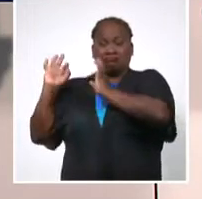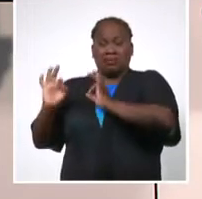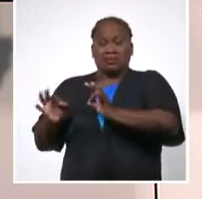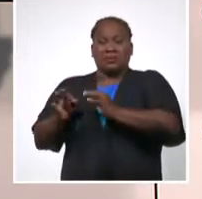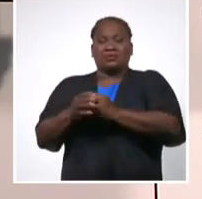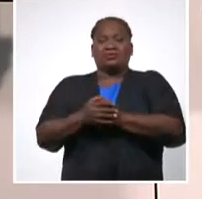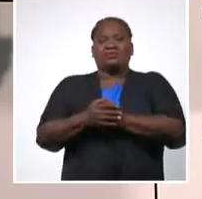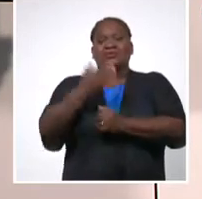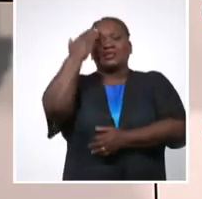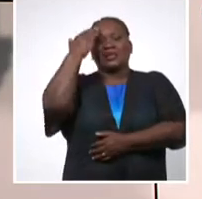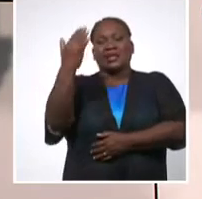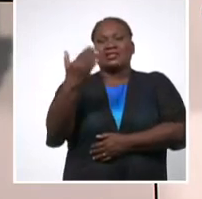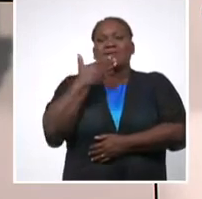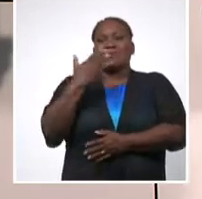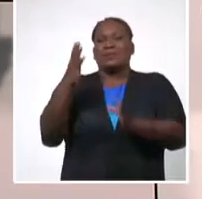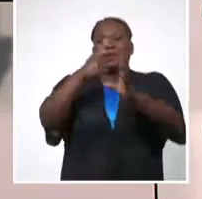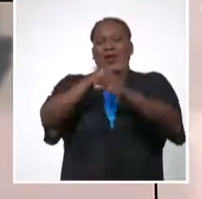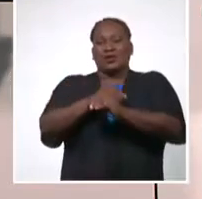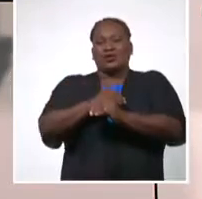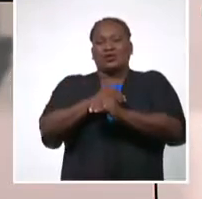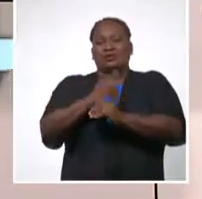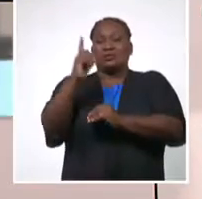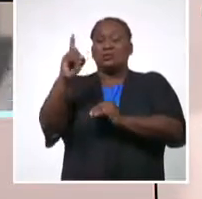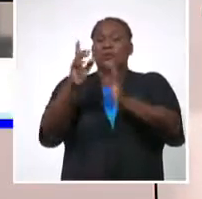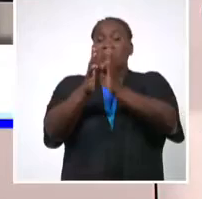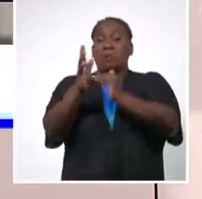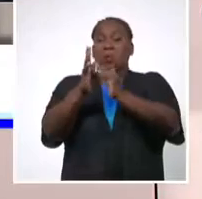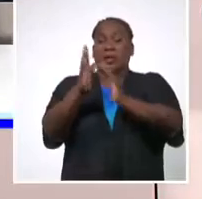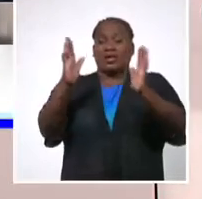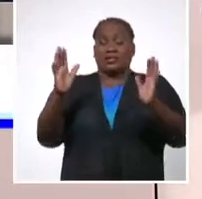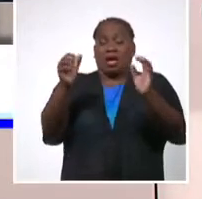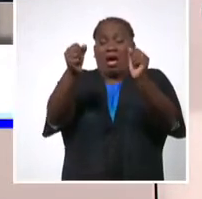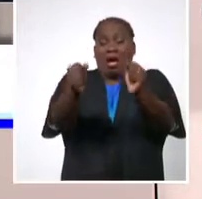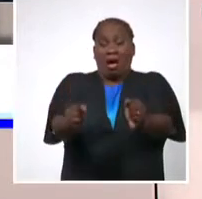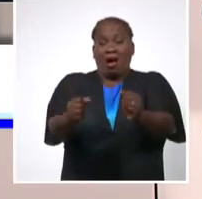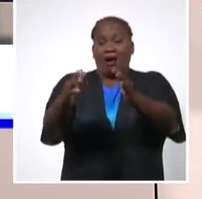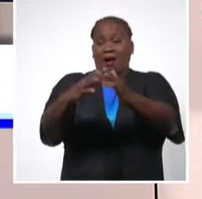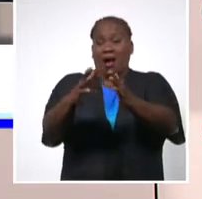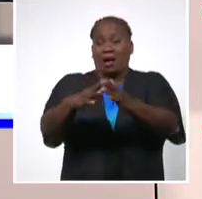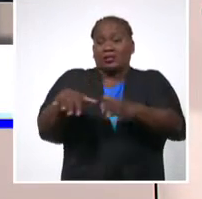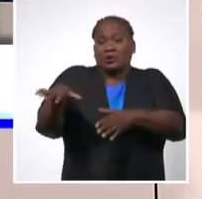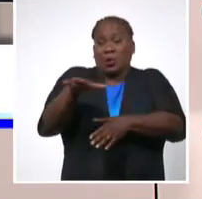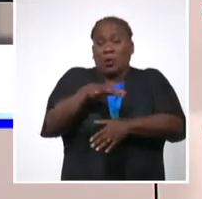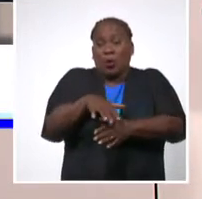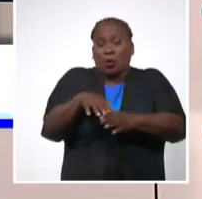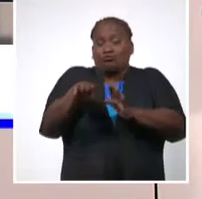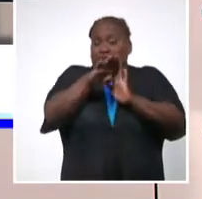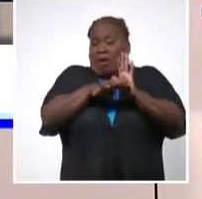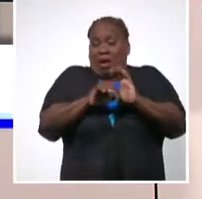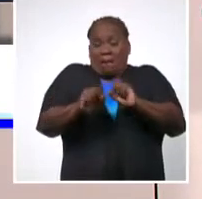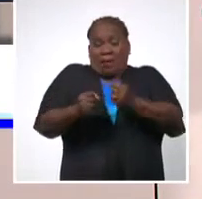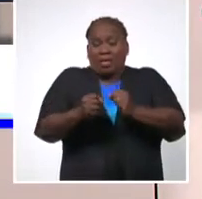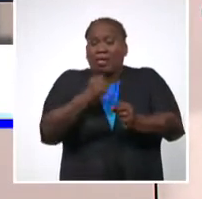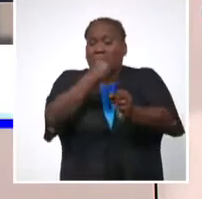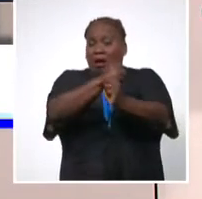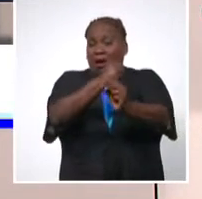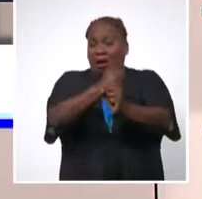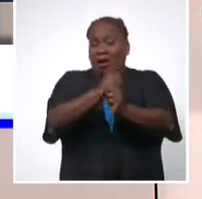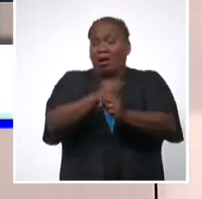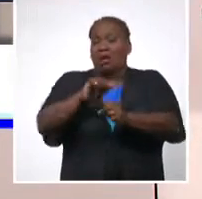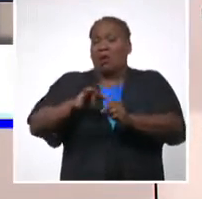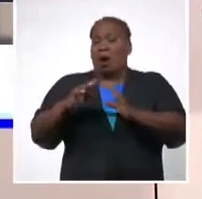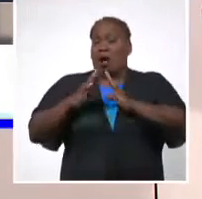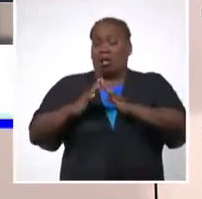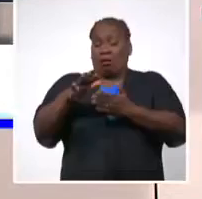Sí, gracias. Buenas noches. Tras un mes de confinamiento y de estrictas medidas tanto para el sector laboral como nuestras